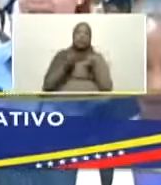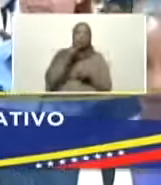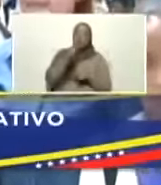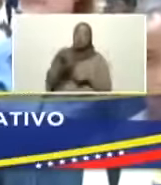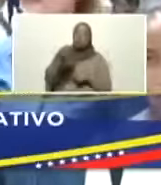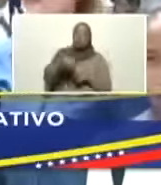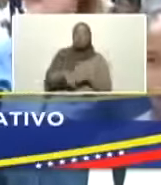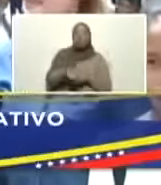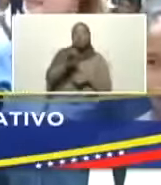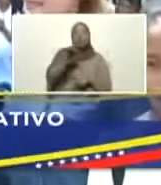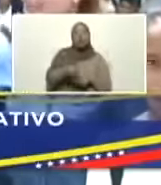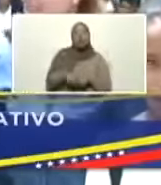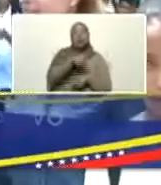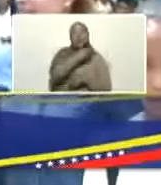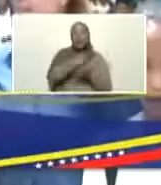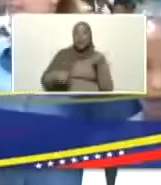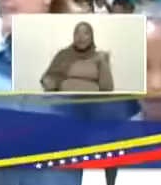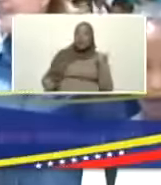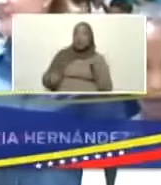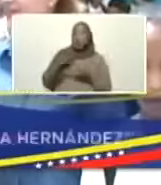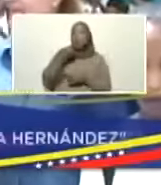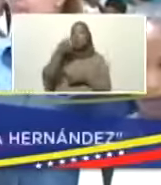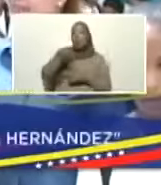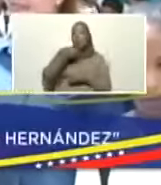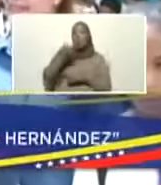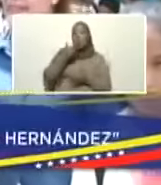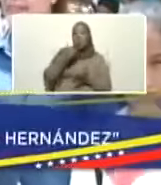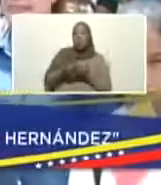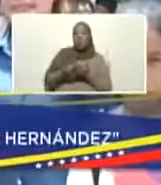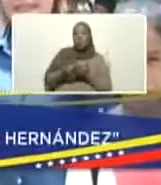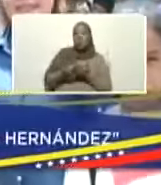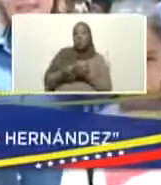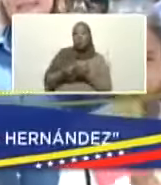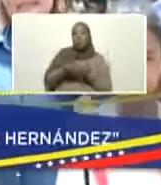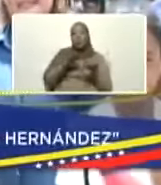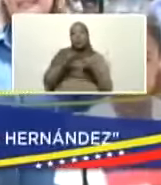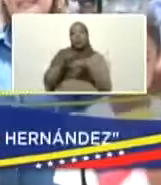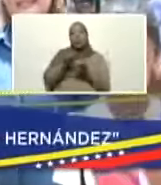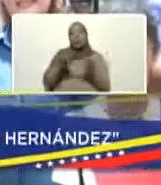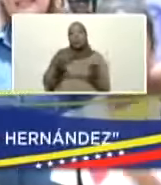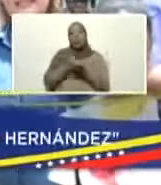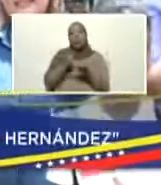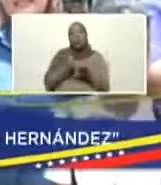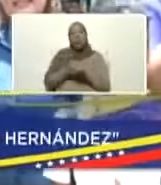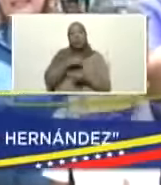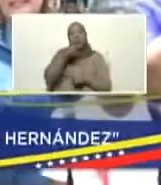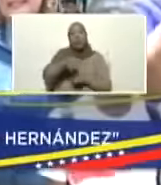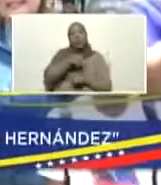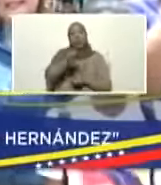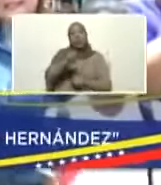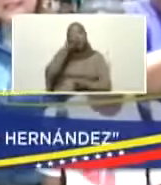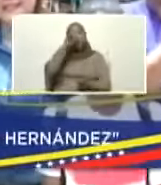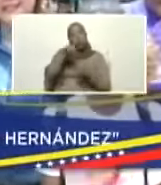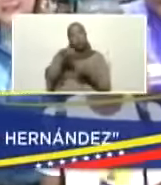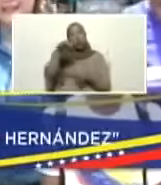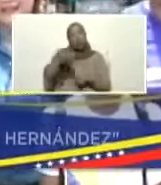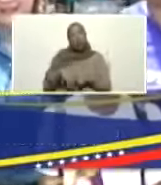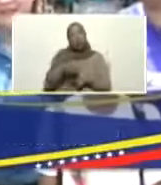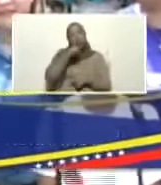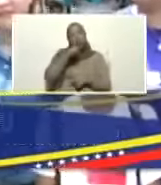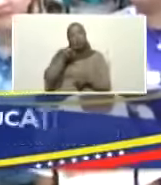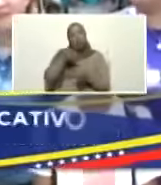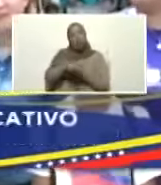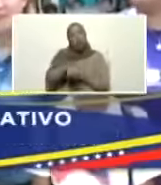Bueno, buenas tardes, presidente. Acá desde el complejo educativo Lutecia Hernández, ubicado en el estado del